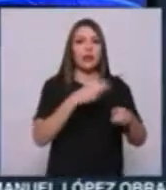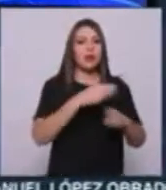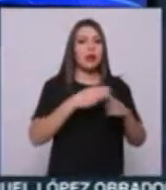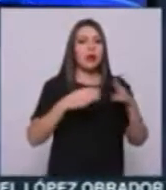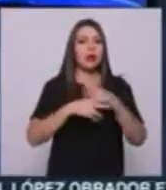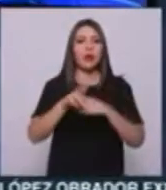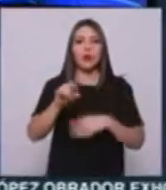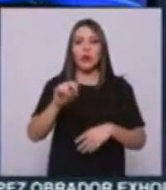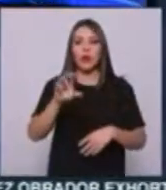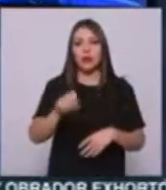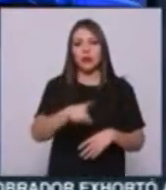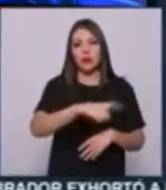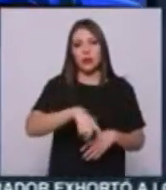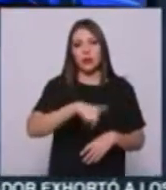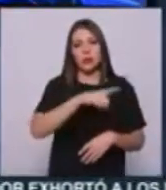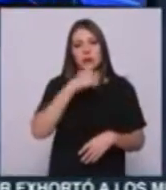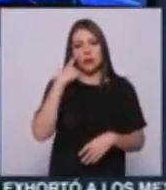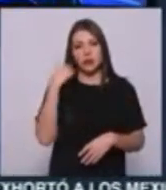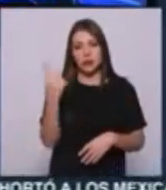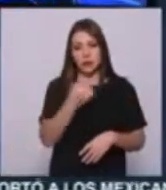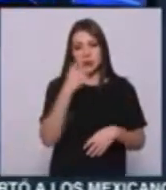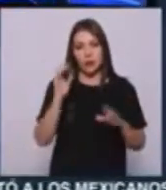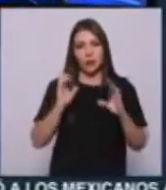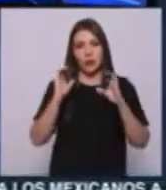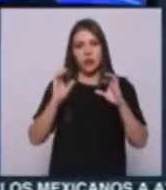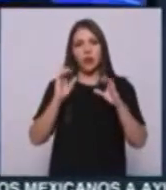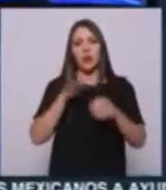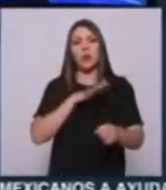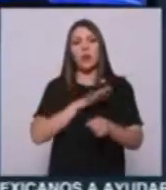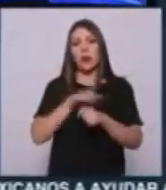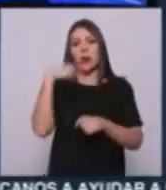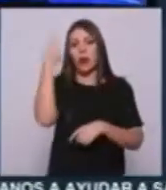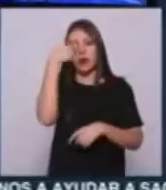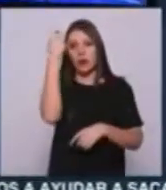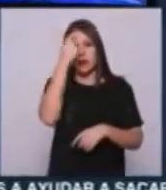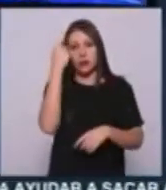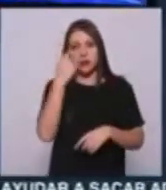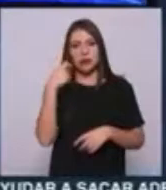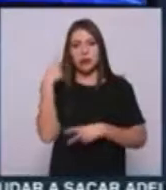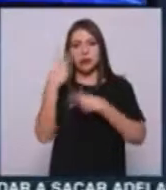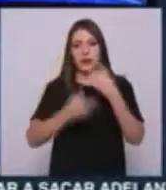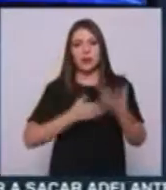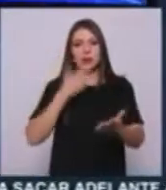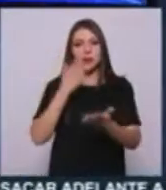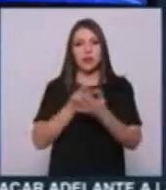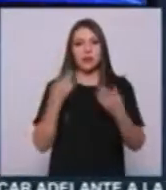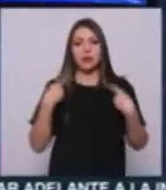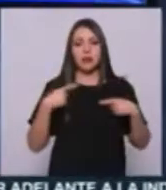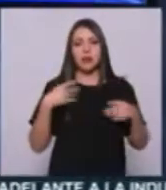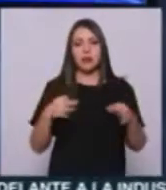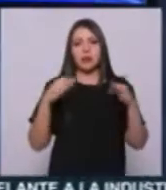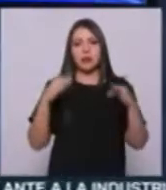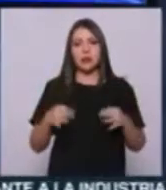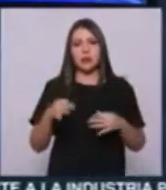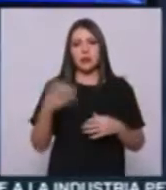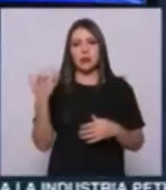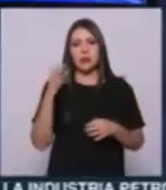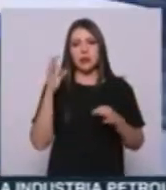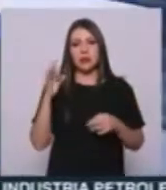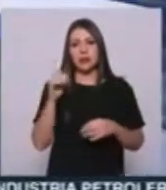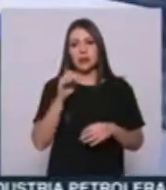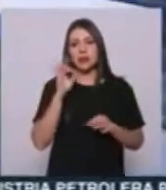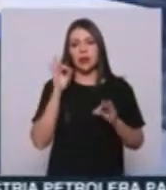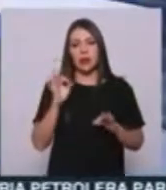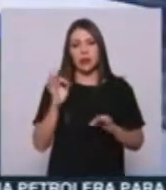inapropiados. Entonces sí les pedimos que tengan mucho cuidado con qué se van a maquillar, y pues obviamente que asistan con los artistas oficiales para que